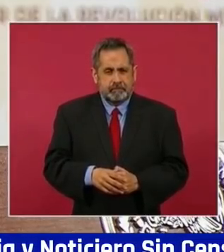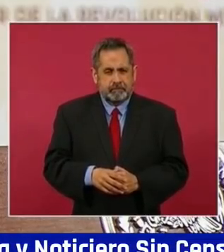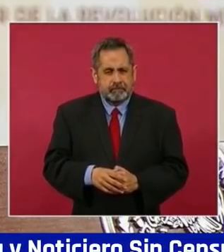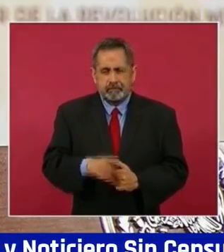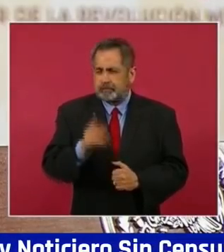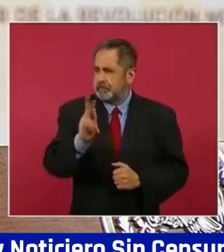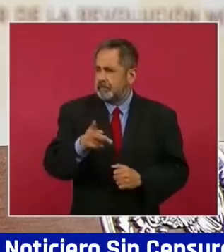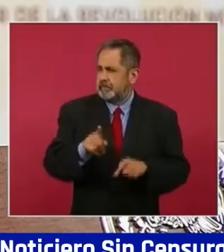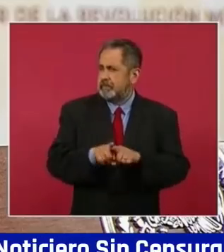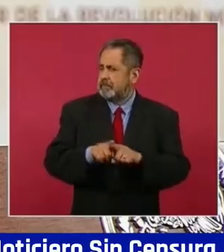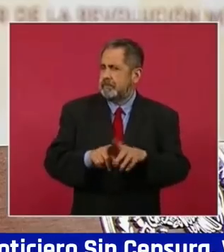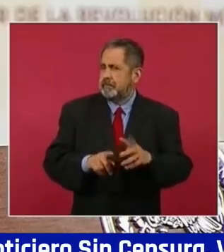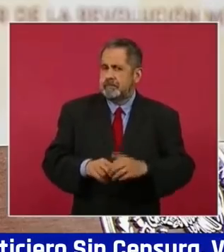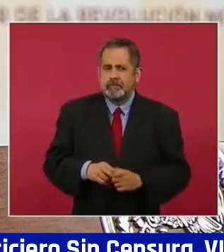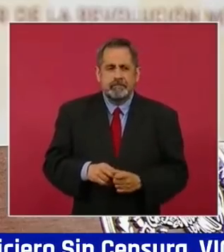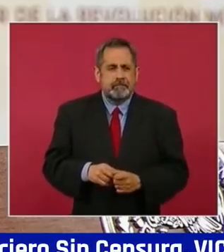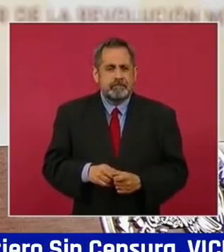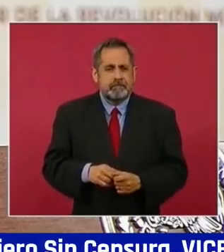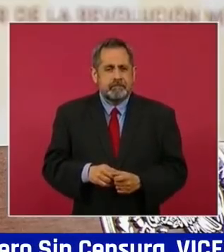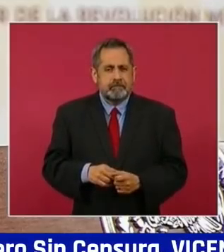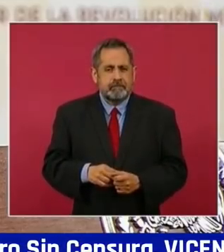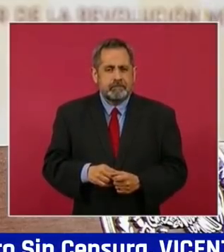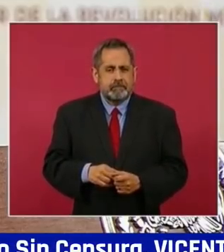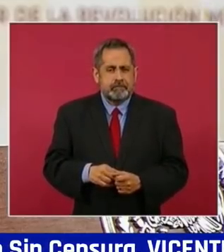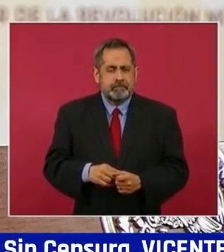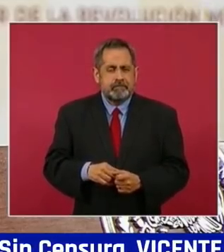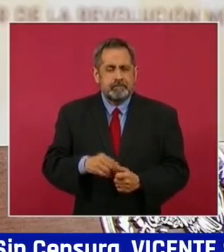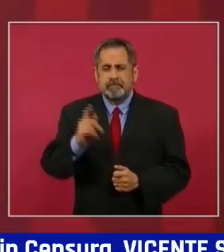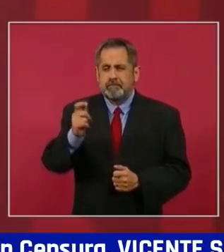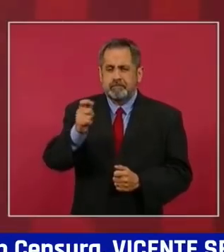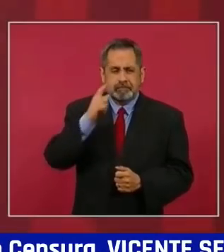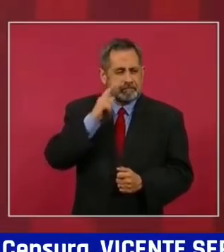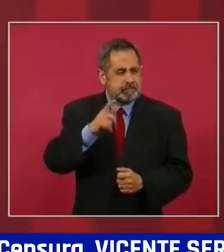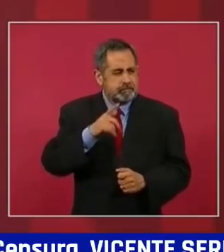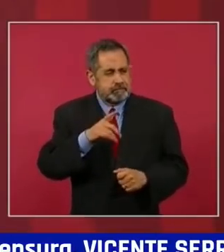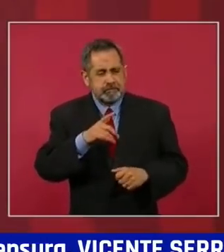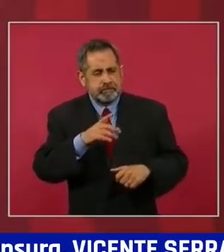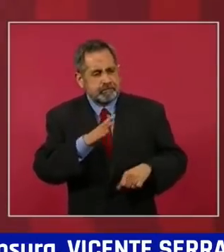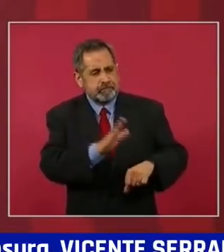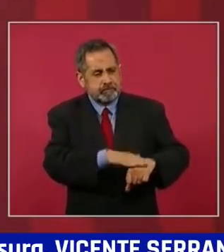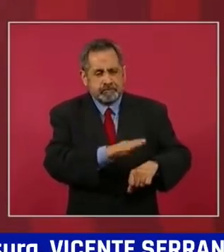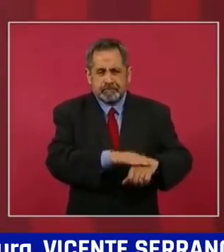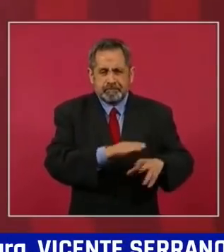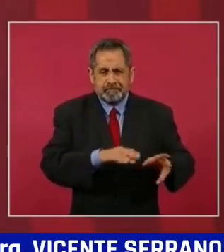es como llamándoles la atención,